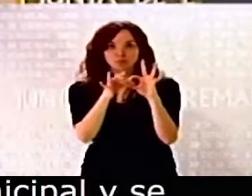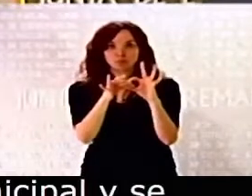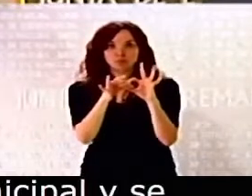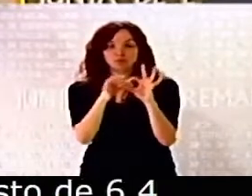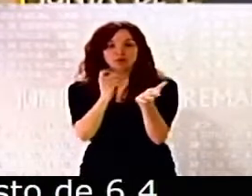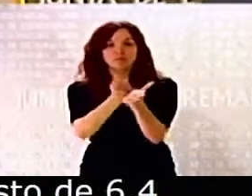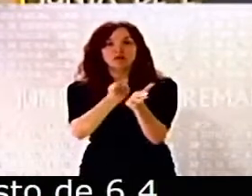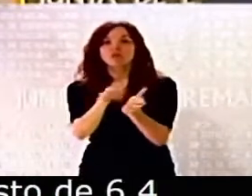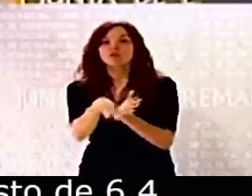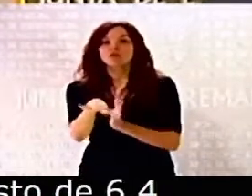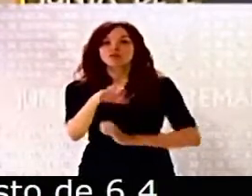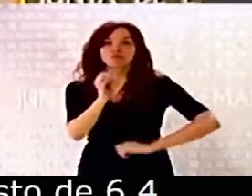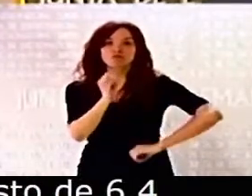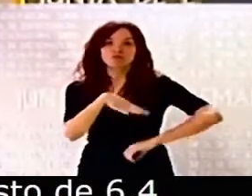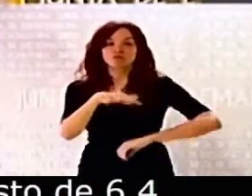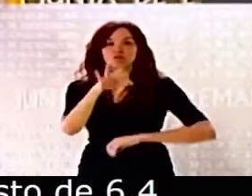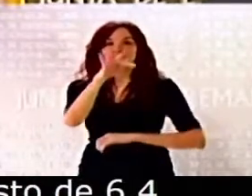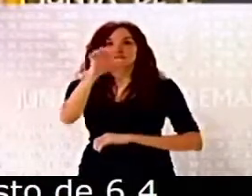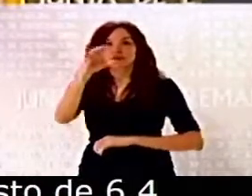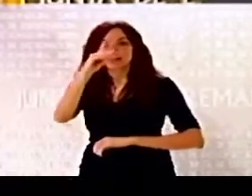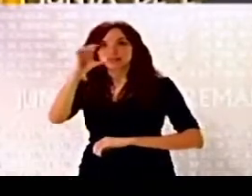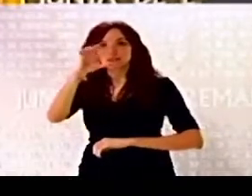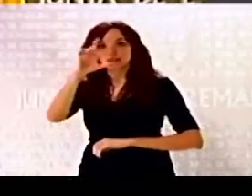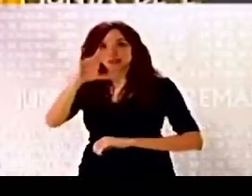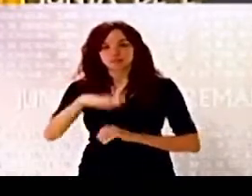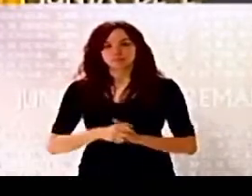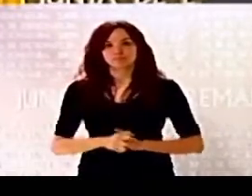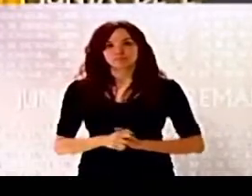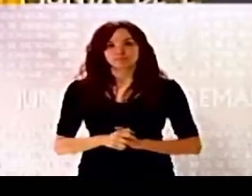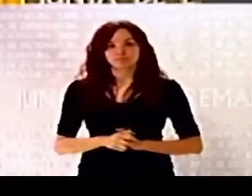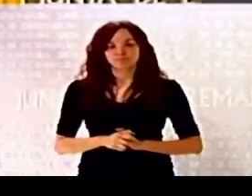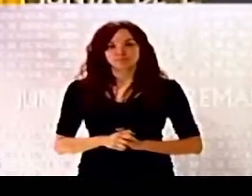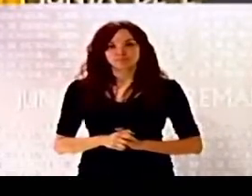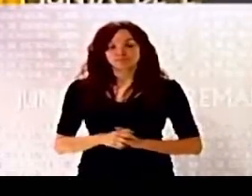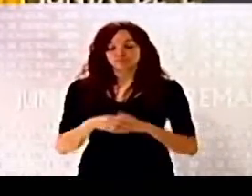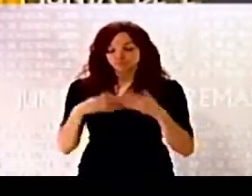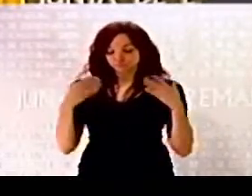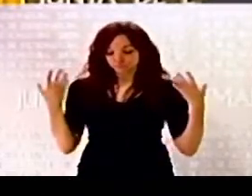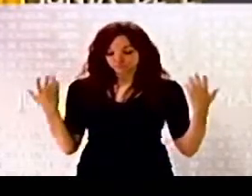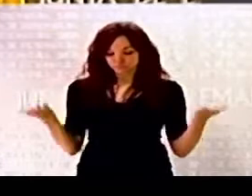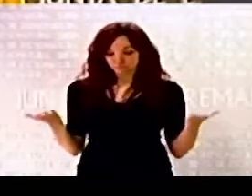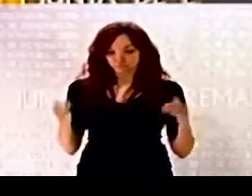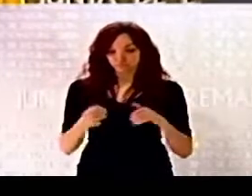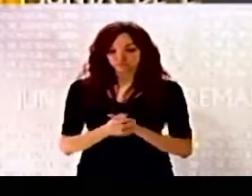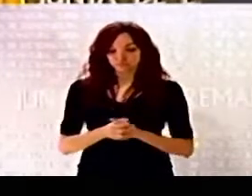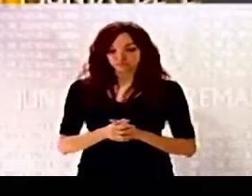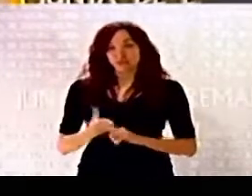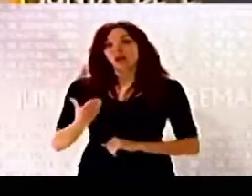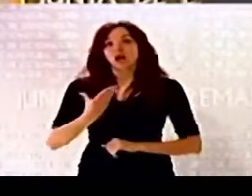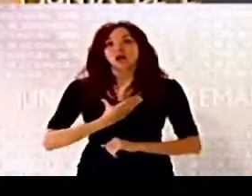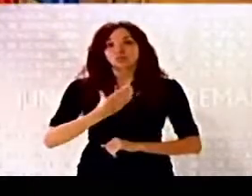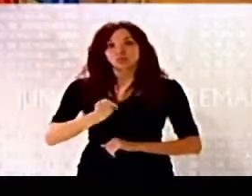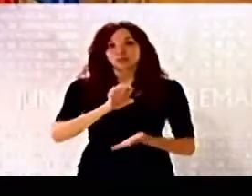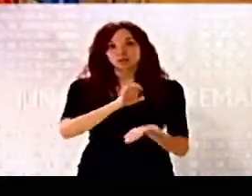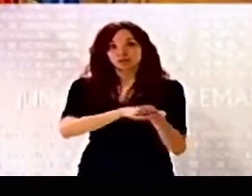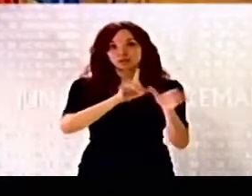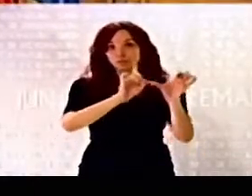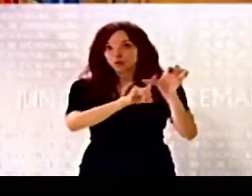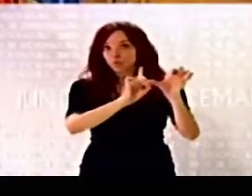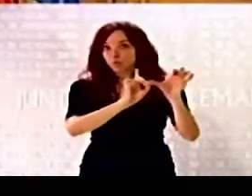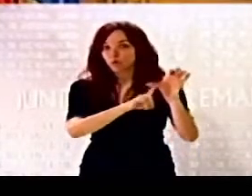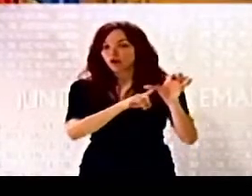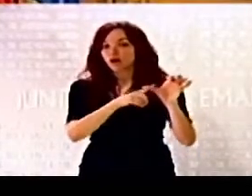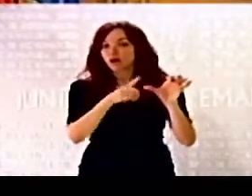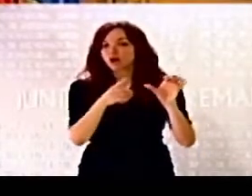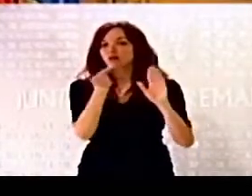fondo FEDER. De esta manera, ¿de qué van a poder disponer y acogerse los ayuntamientos de Extremadura en